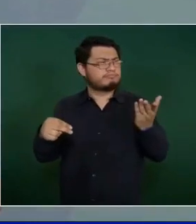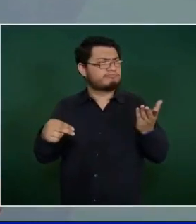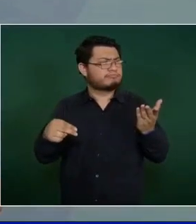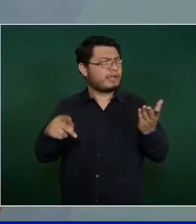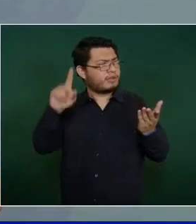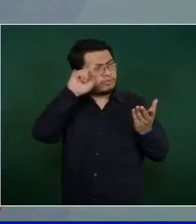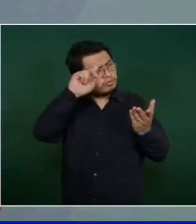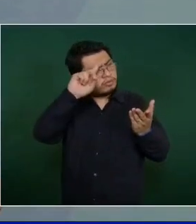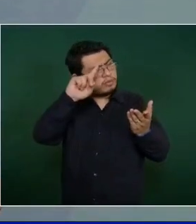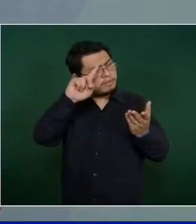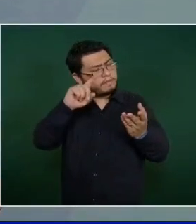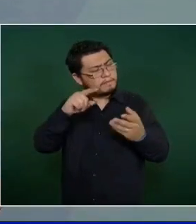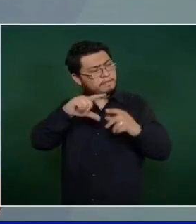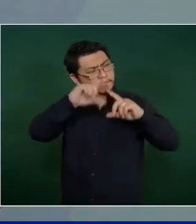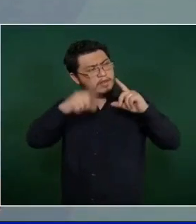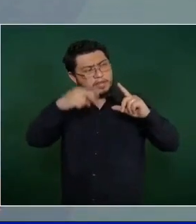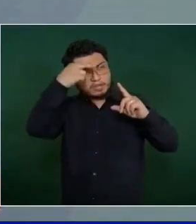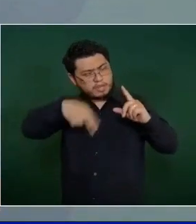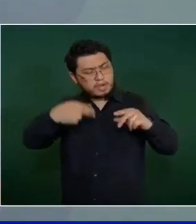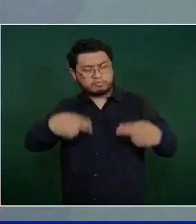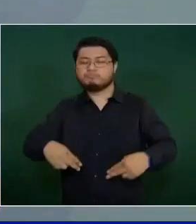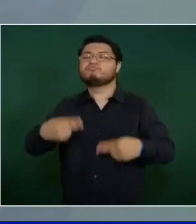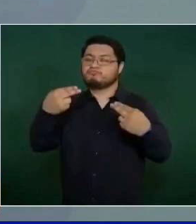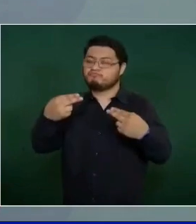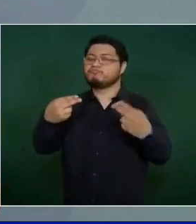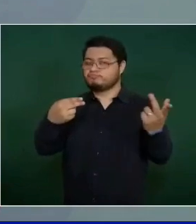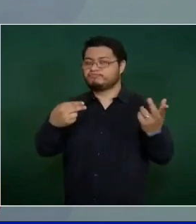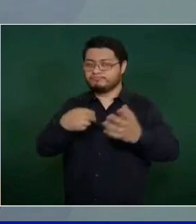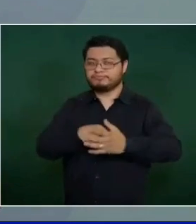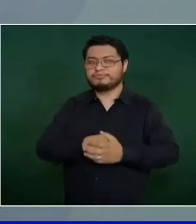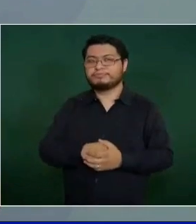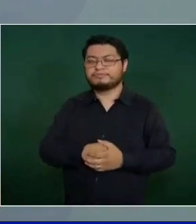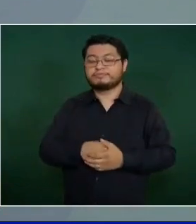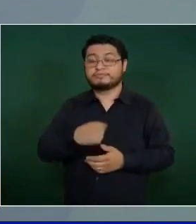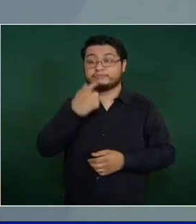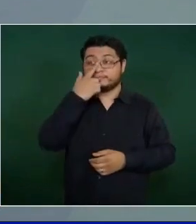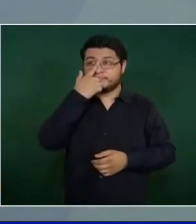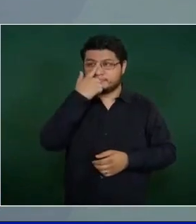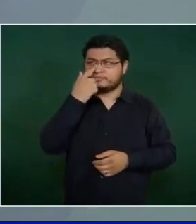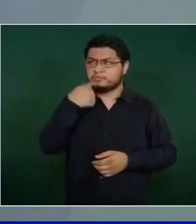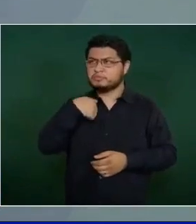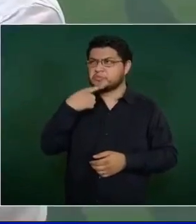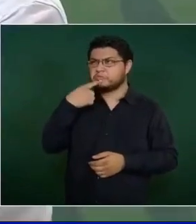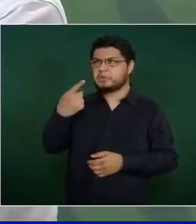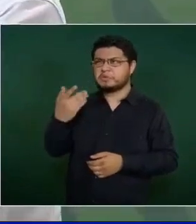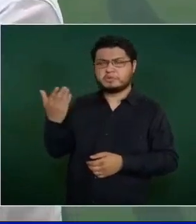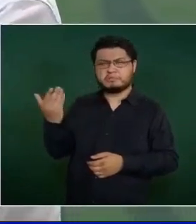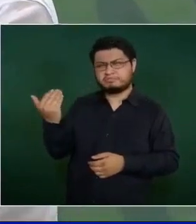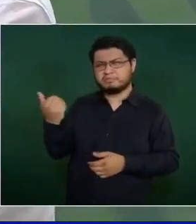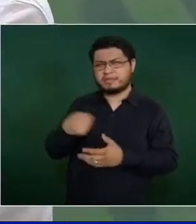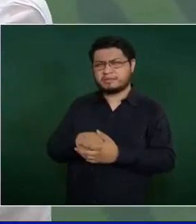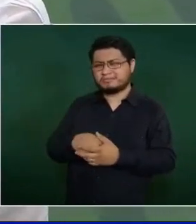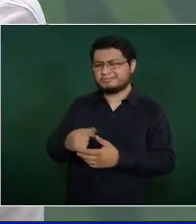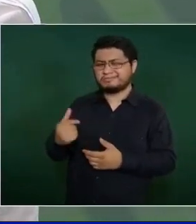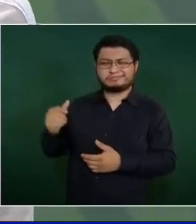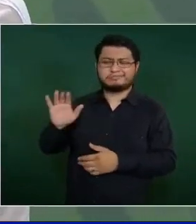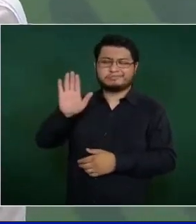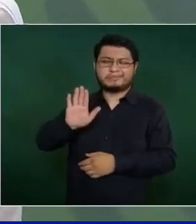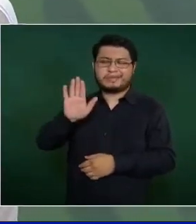Consejo Mexicano de Negocios, pero una especie de, lo dije, ¿no?, de Fidel Velázquez,